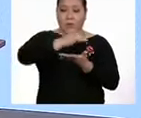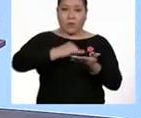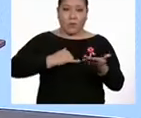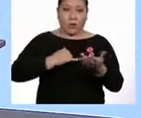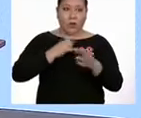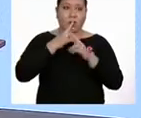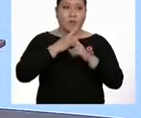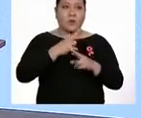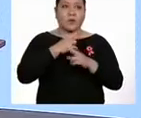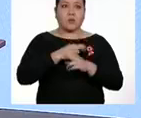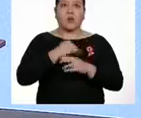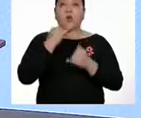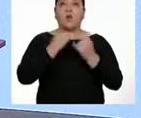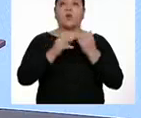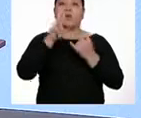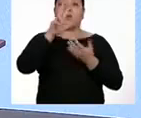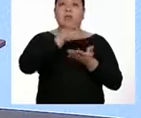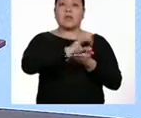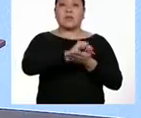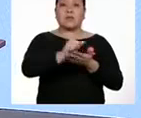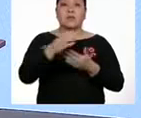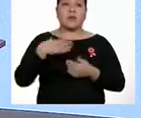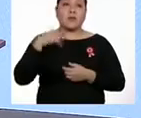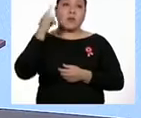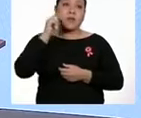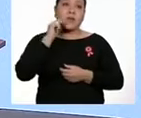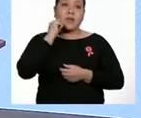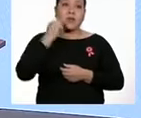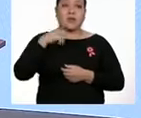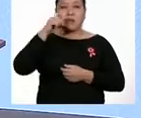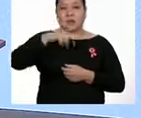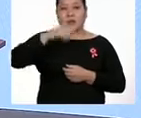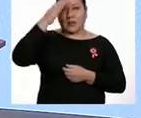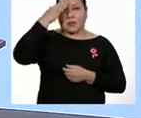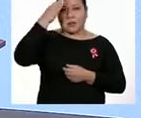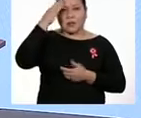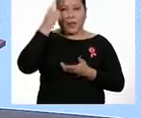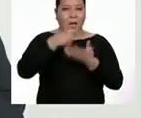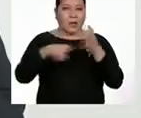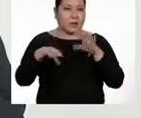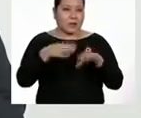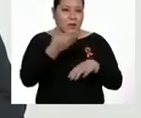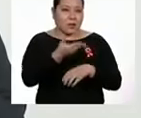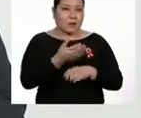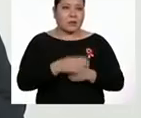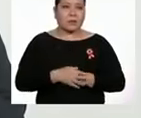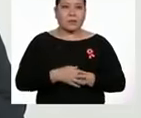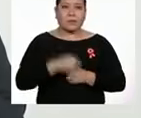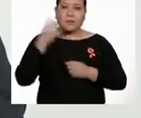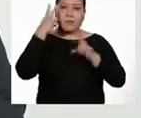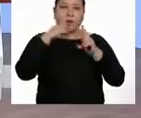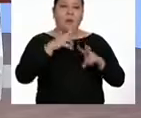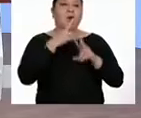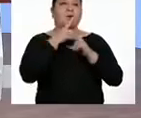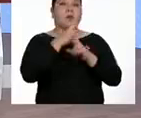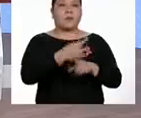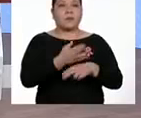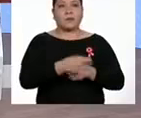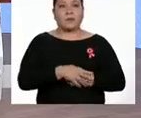los últimos 3 meses de mi tía y necesito saber qué se hace en estos casos. Veamos los